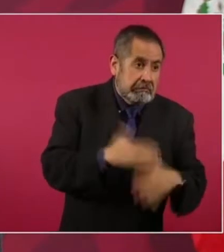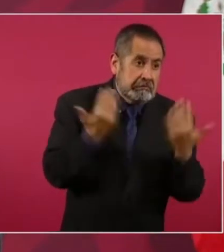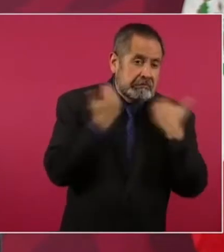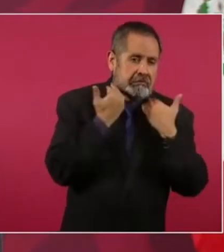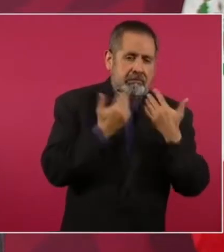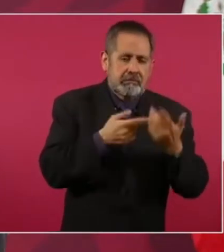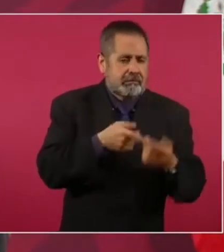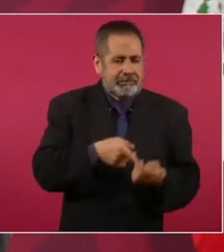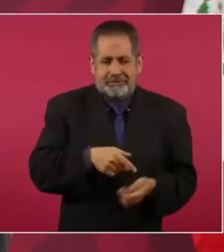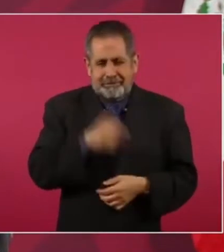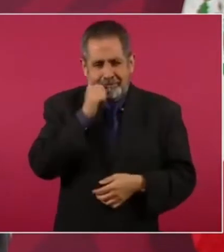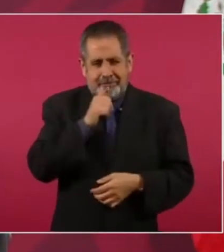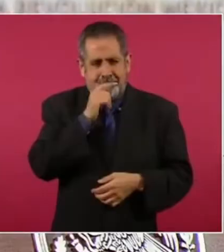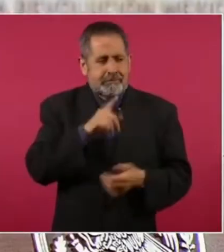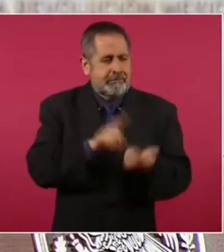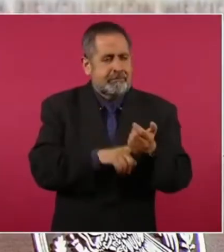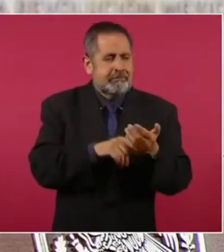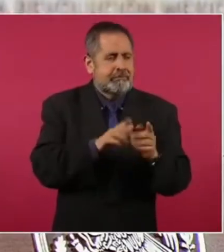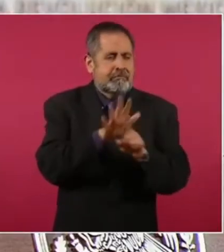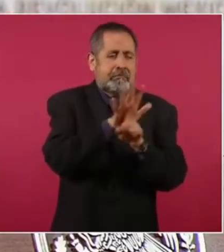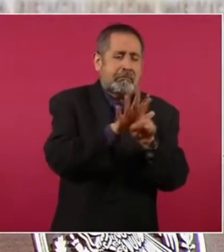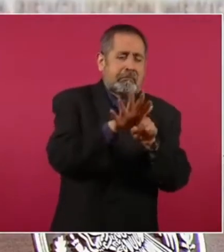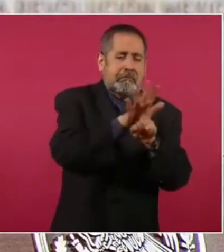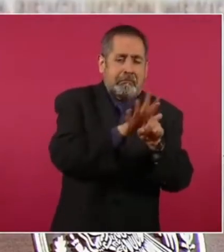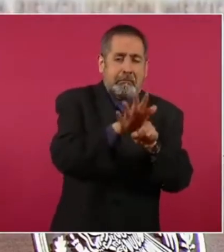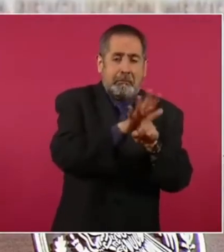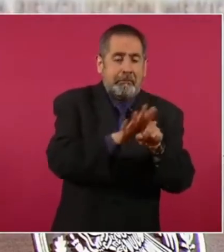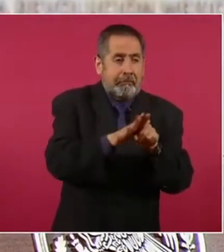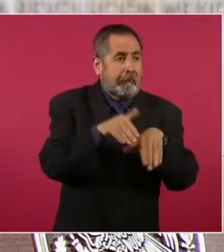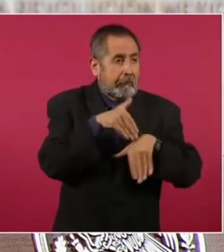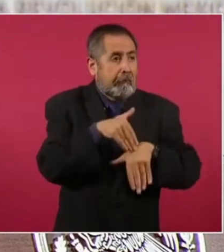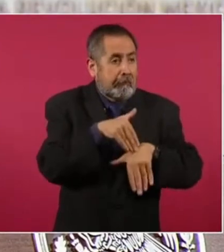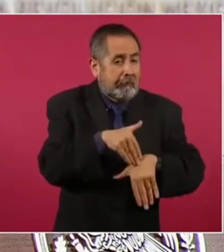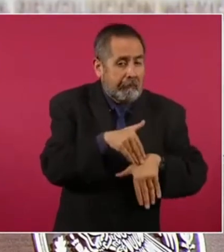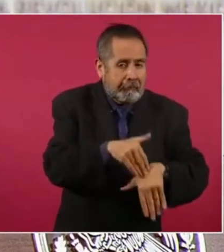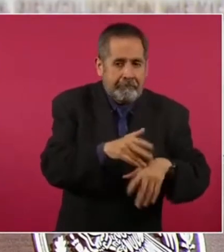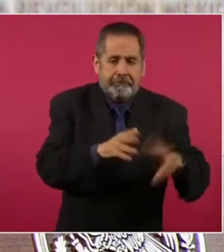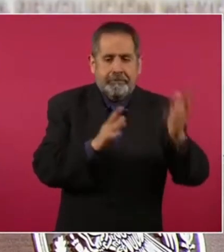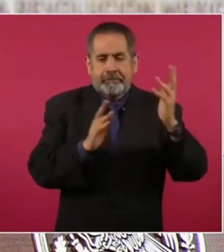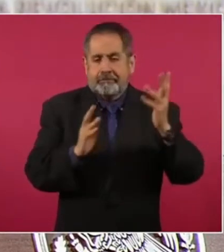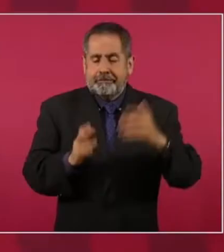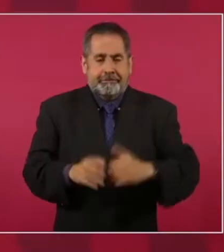les han jugado el dedo en la boca durante mucho tiempo.